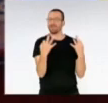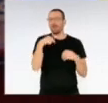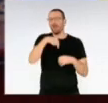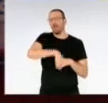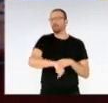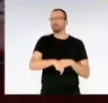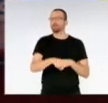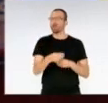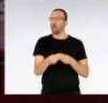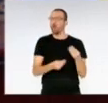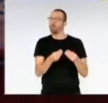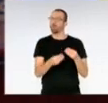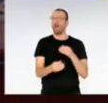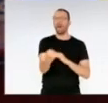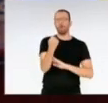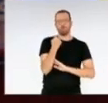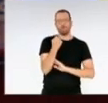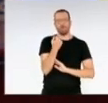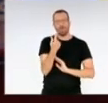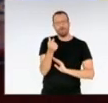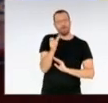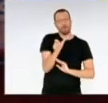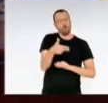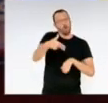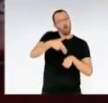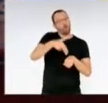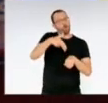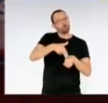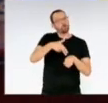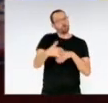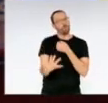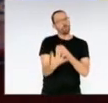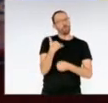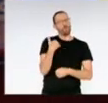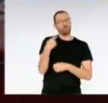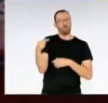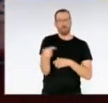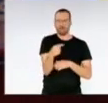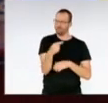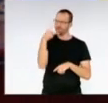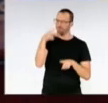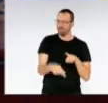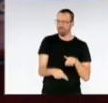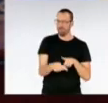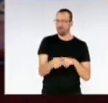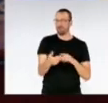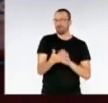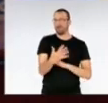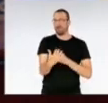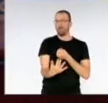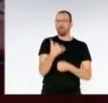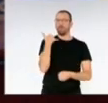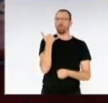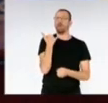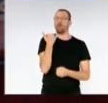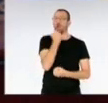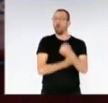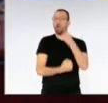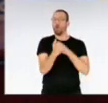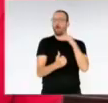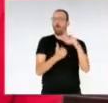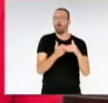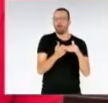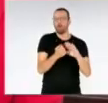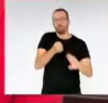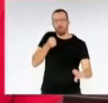luego no sea un lastre el precio del combustible y que condicione el desarrollo económico de la isla. Y que no es el